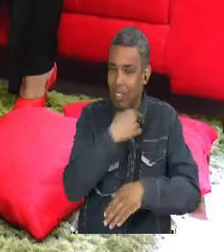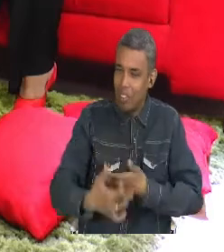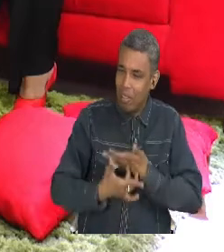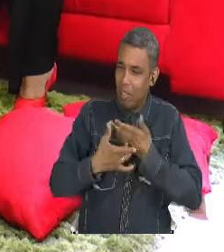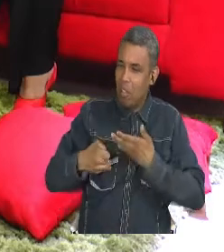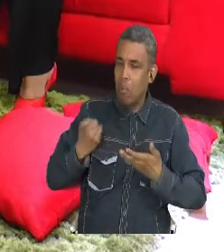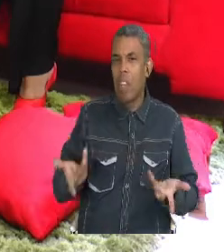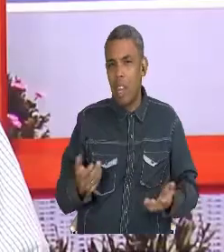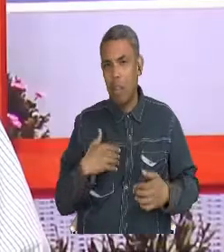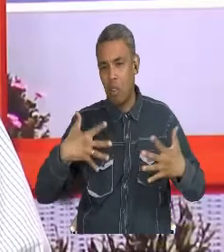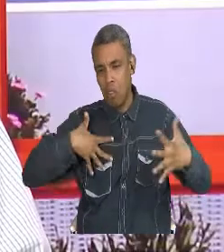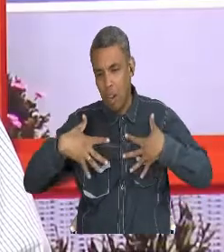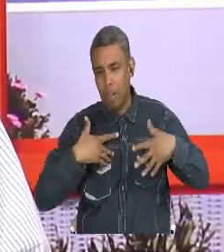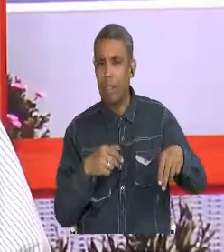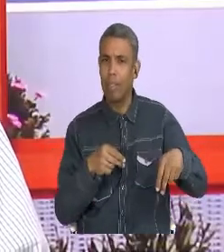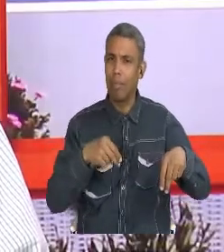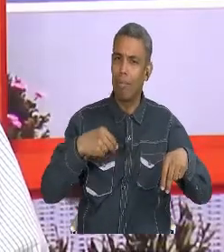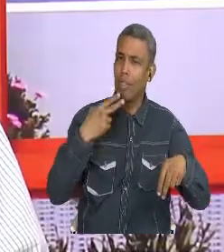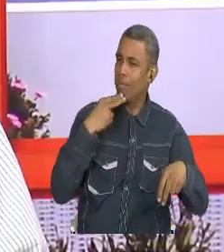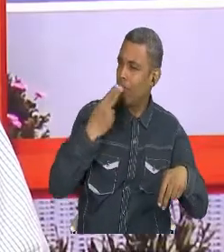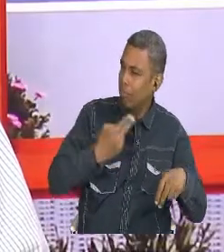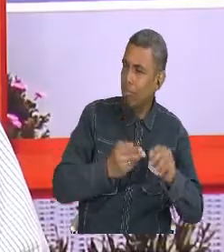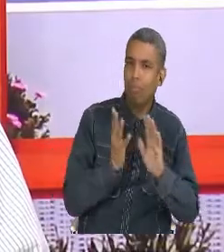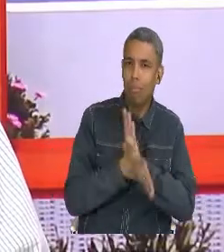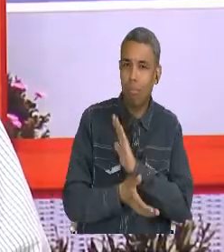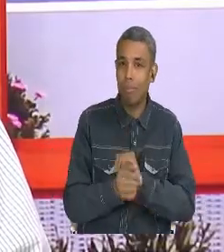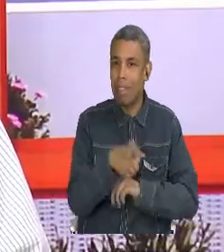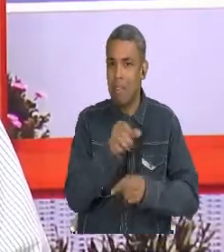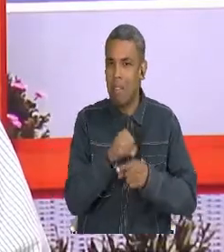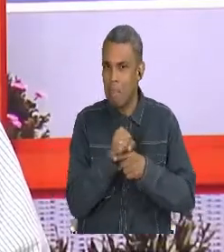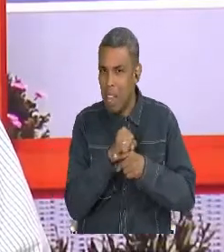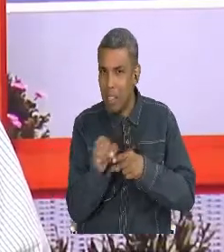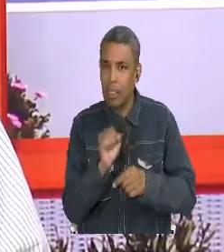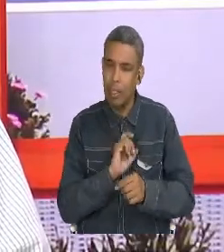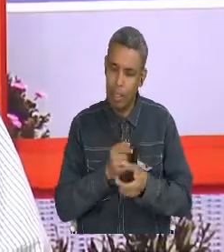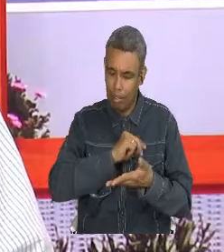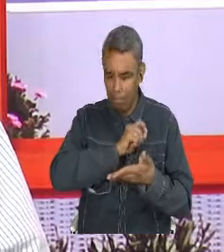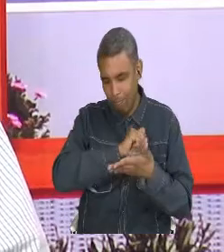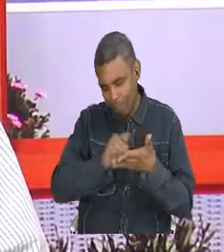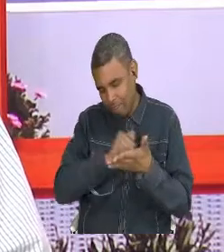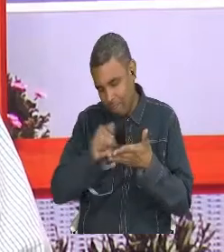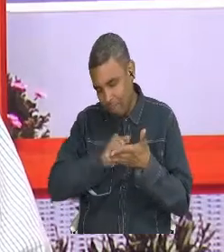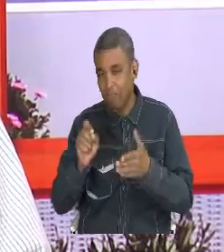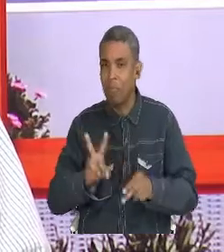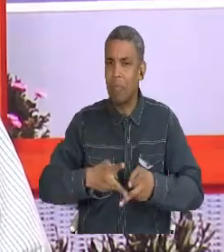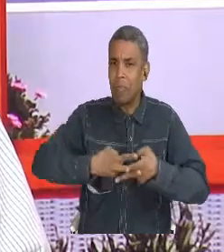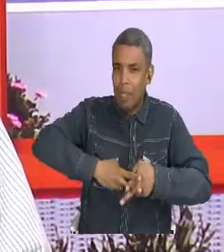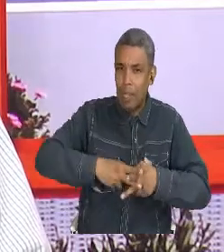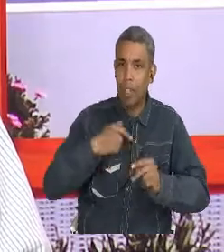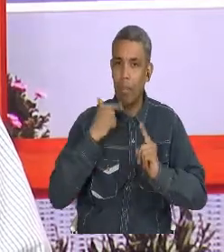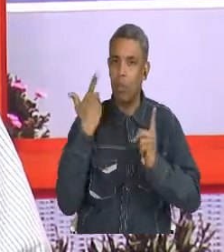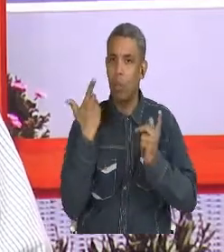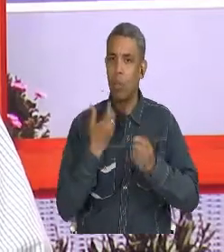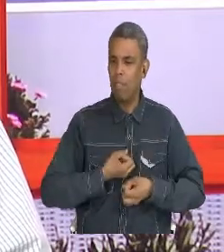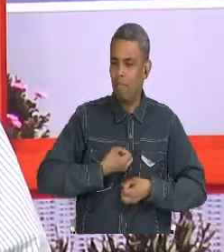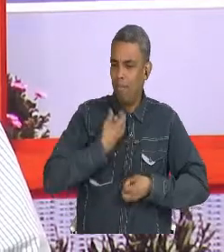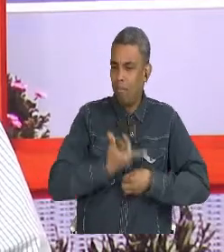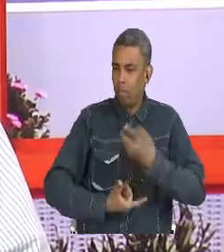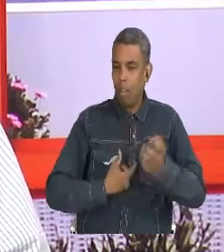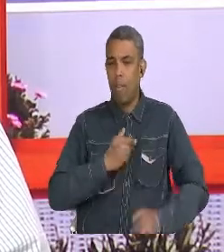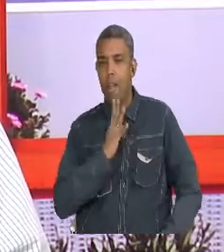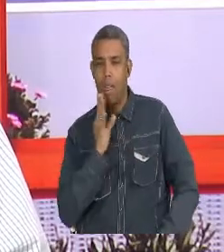juegos de improvisación narrativa, ejercicios de escritura, ¿qué más? Talleres de expresión oral también, ¿sí? Porque